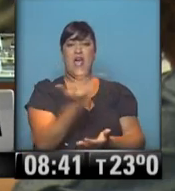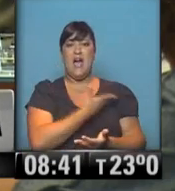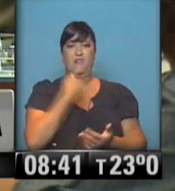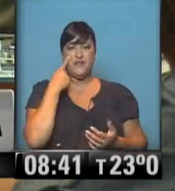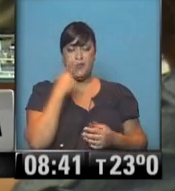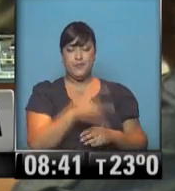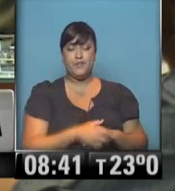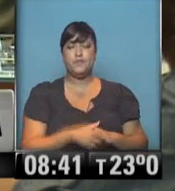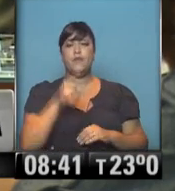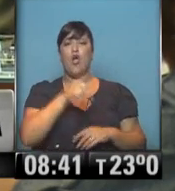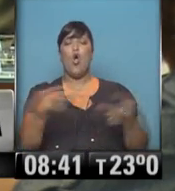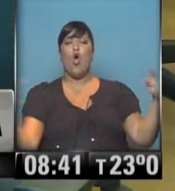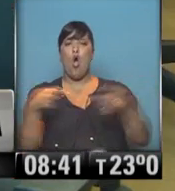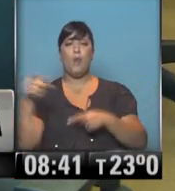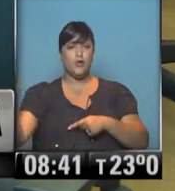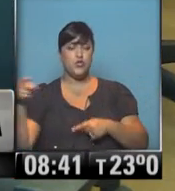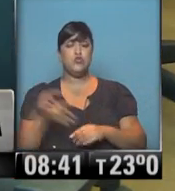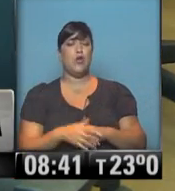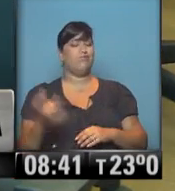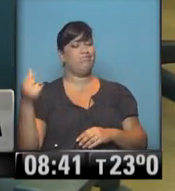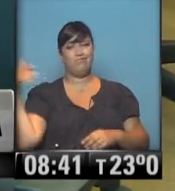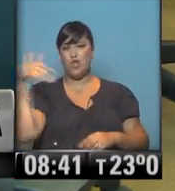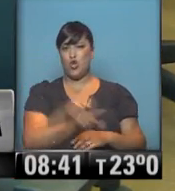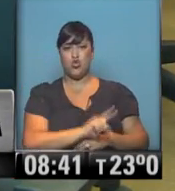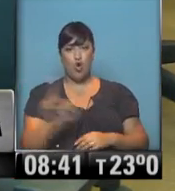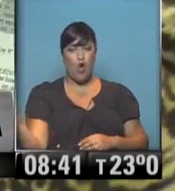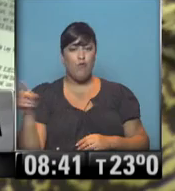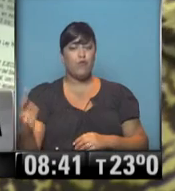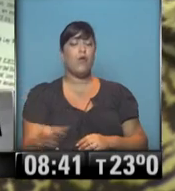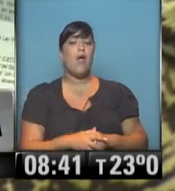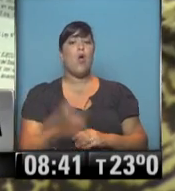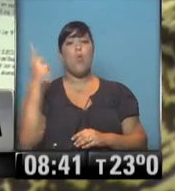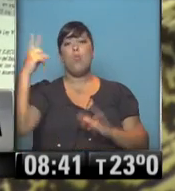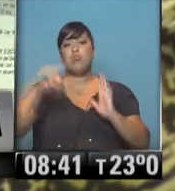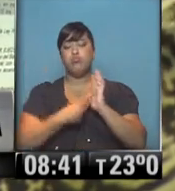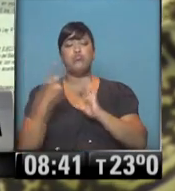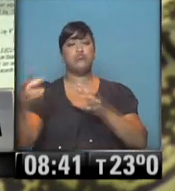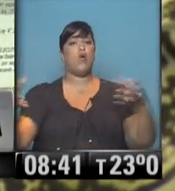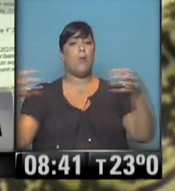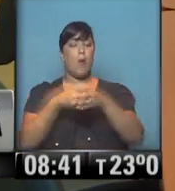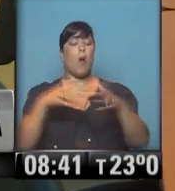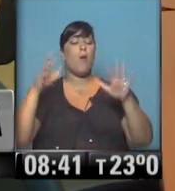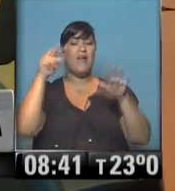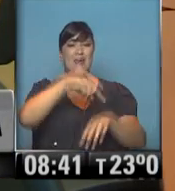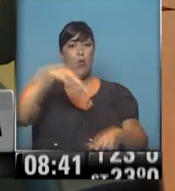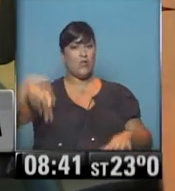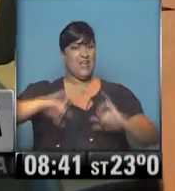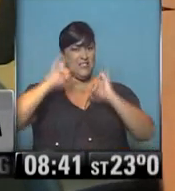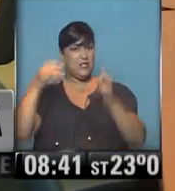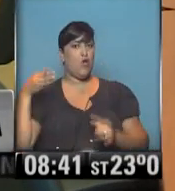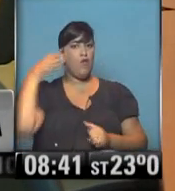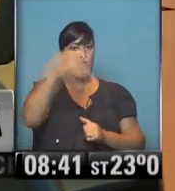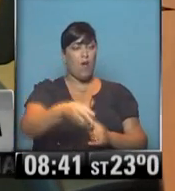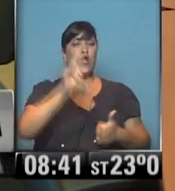inteligencia la oposición estuvo ausente con la sola excepción del movimiento popular neuquino y del frente de